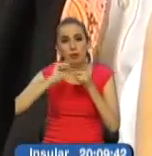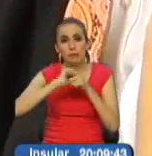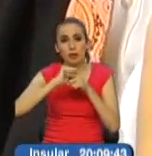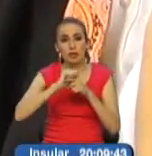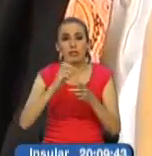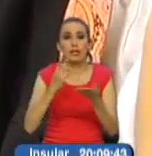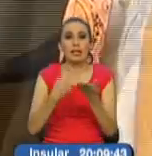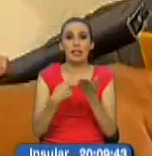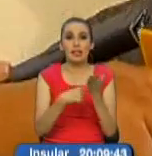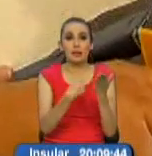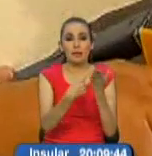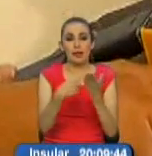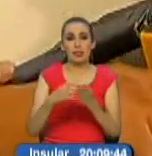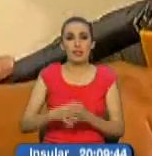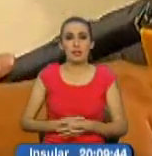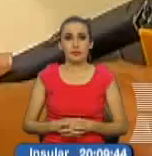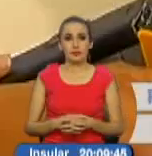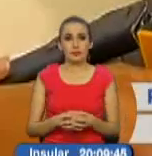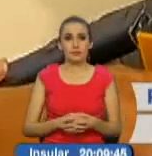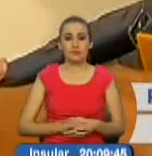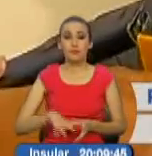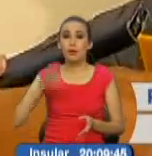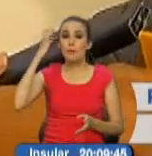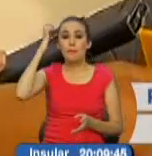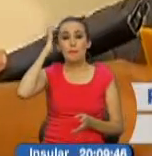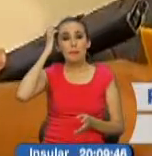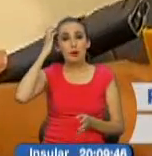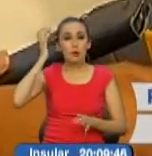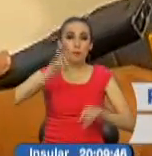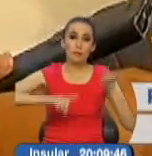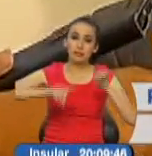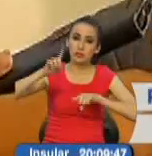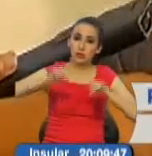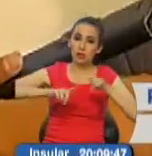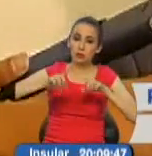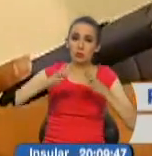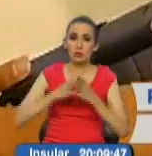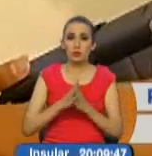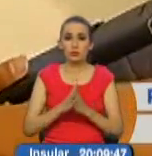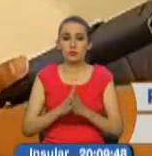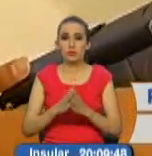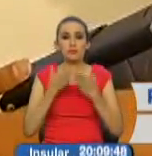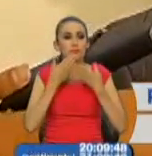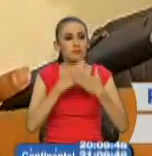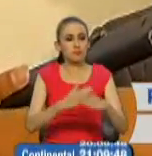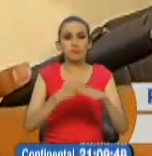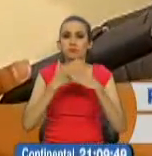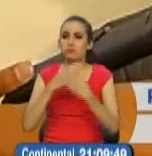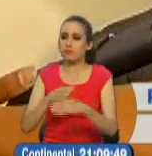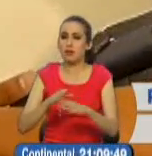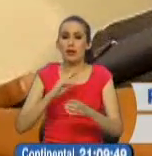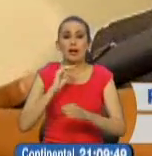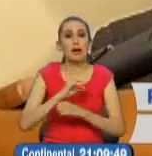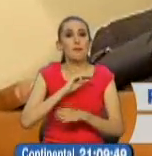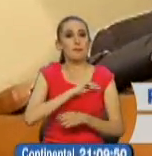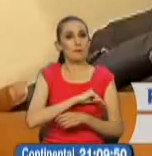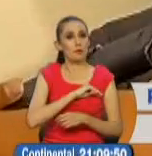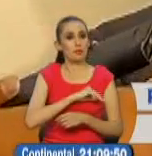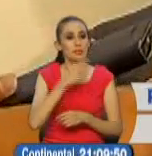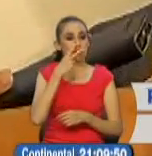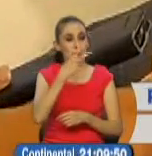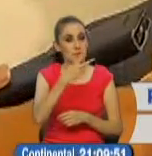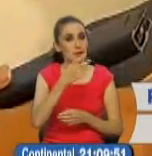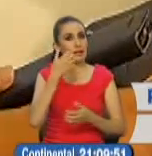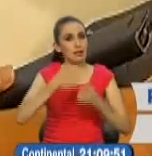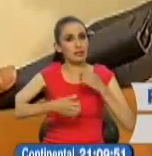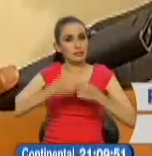Pleno. Vemos con preocupación que en muchos de los casos las restricciones están marcadas a nivel municipal. Cuando usted